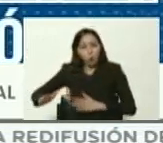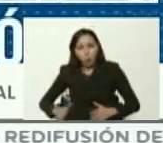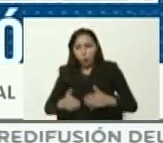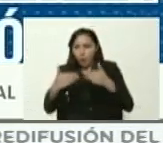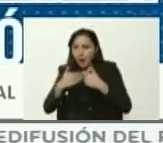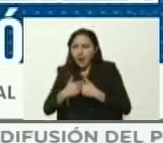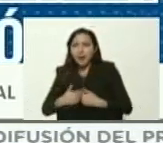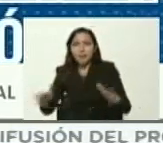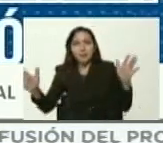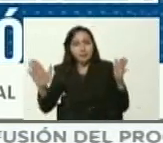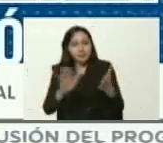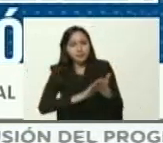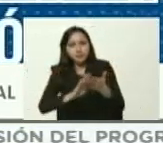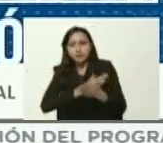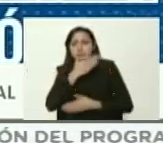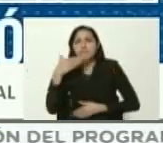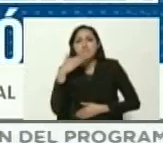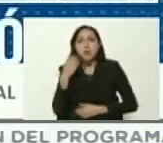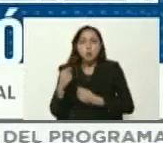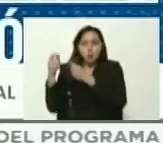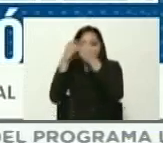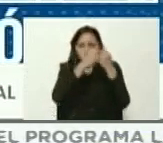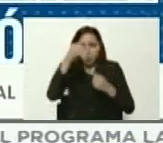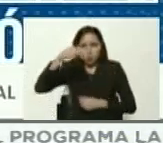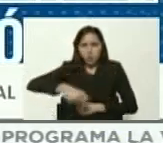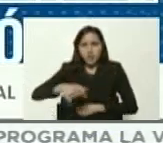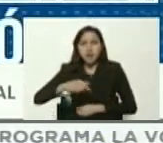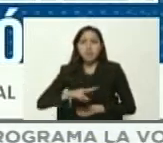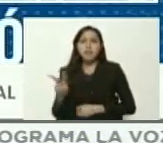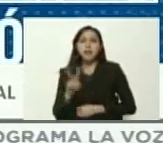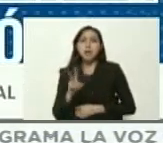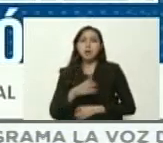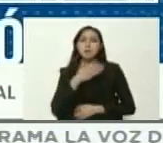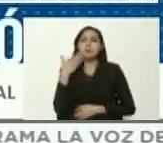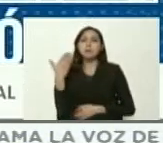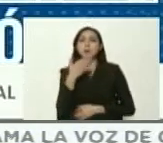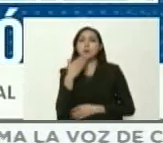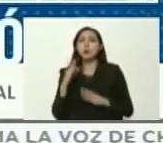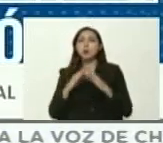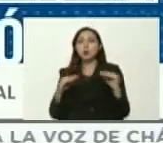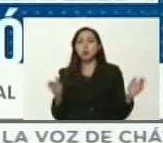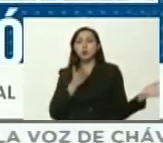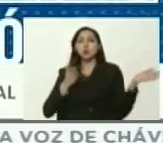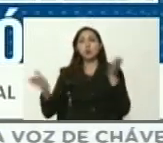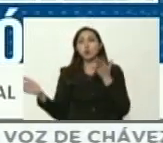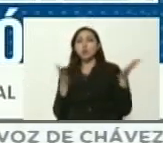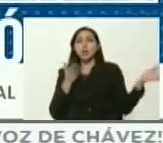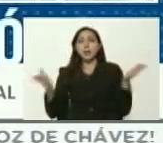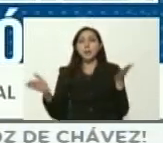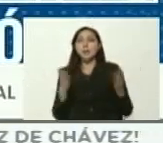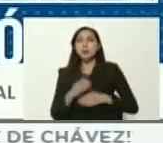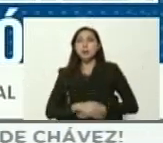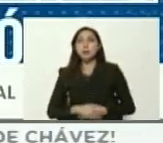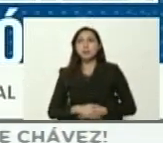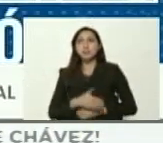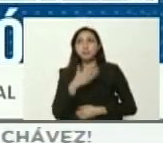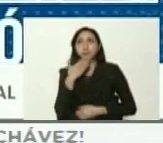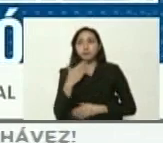la recuperación y la prosperidad económica de Venezuela. Al mejoramiento de todos los servicios, al